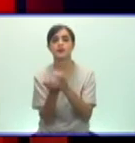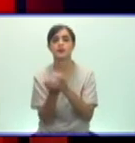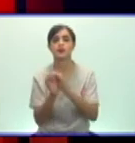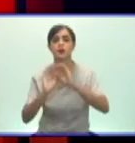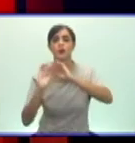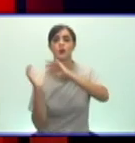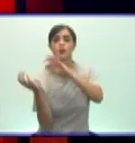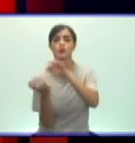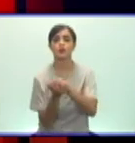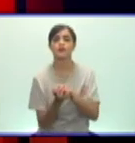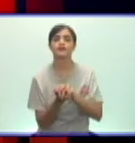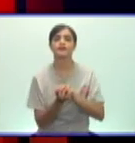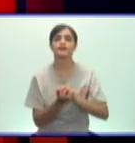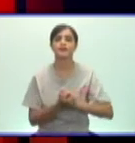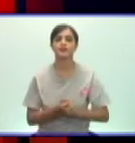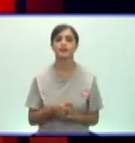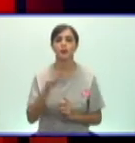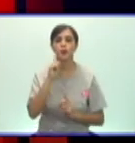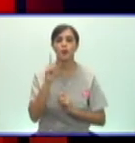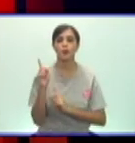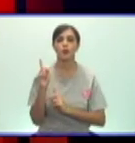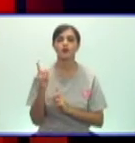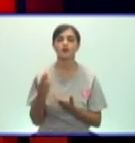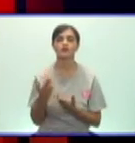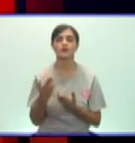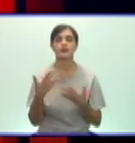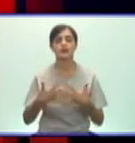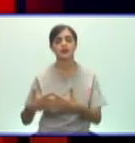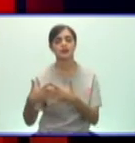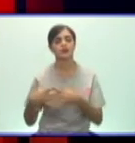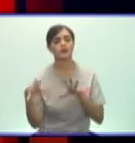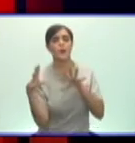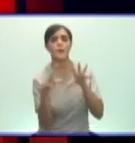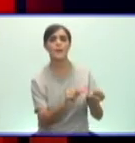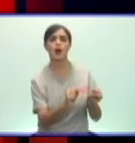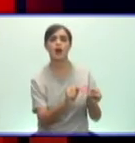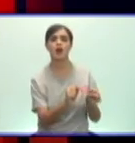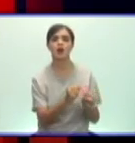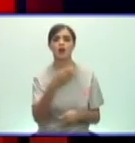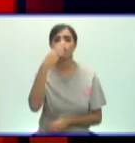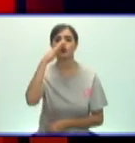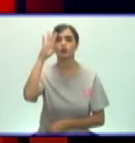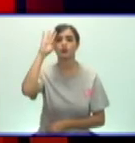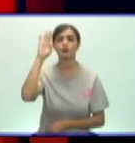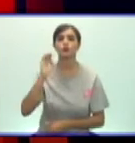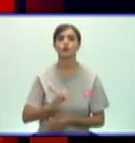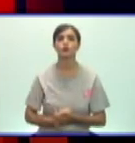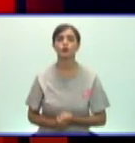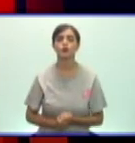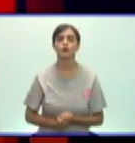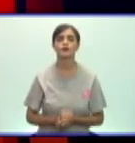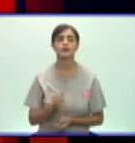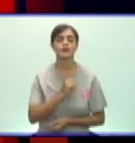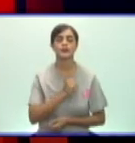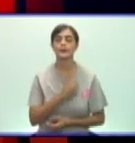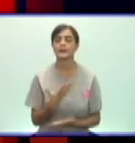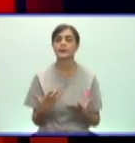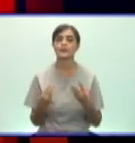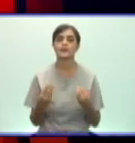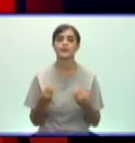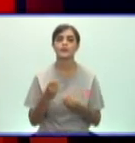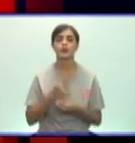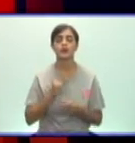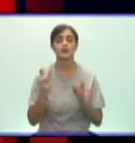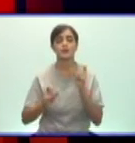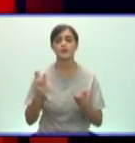ese fascismo nazi, como ese holocausto humano que llevó a la pérdida de millones y millones de seres humanos. Y que